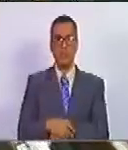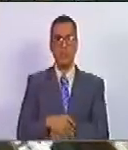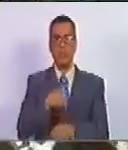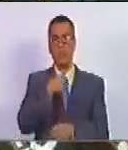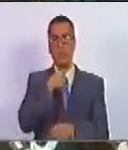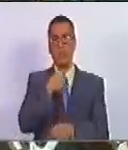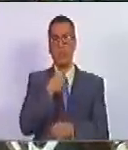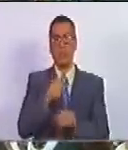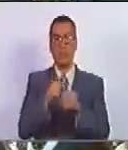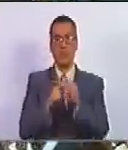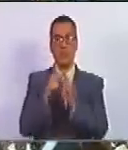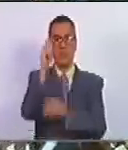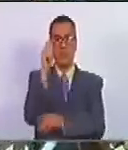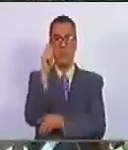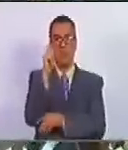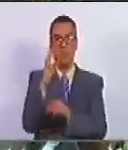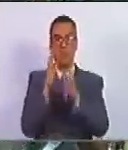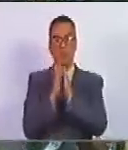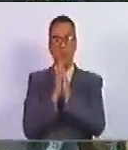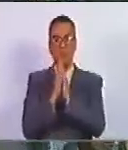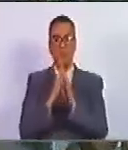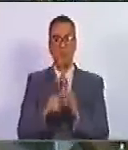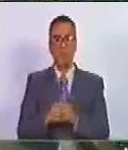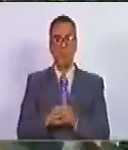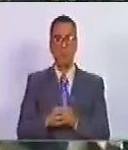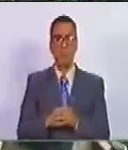Micrófono para el diputado, por favor.